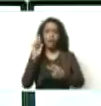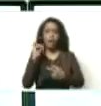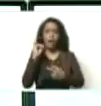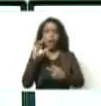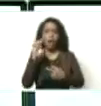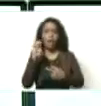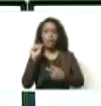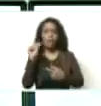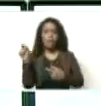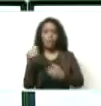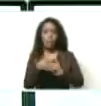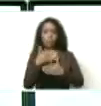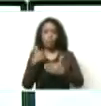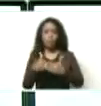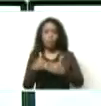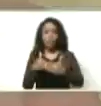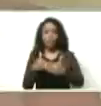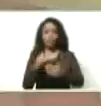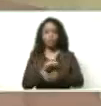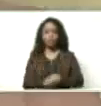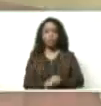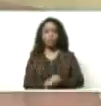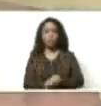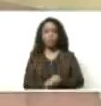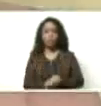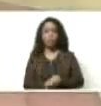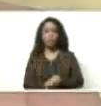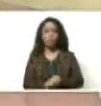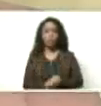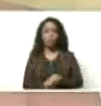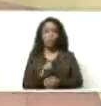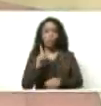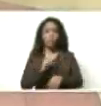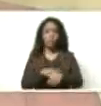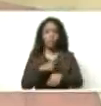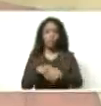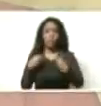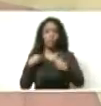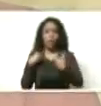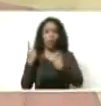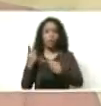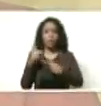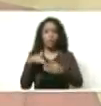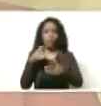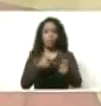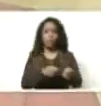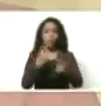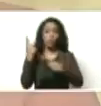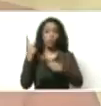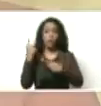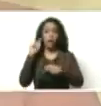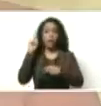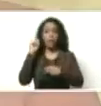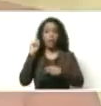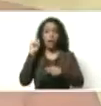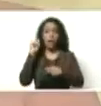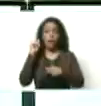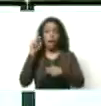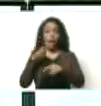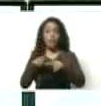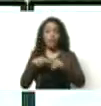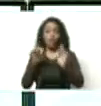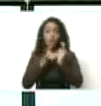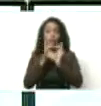lado de acá de los frailes en una época solita vivió ahí después se mudó para boquerón allá cerca del niño jesús